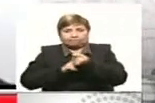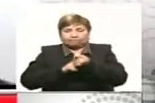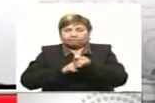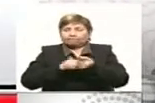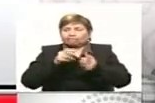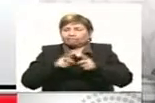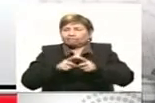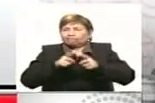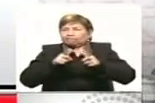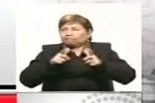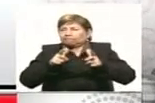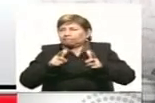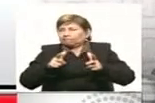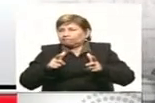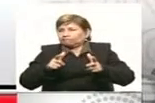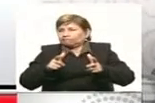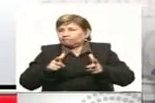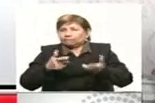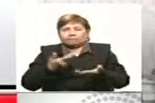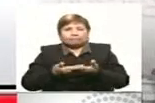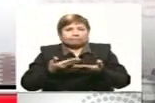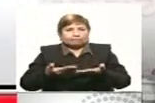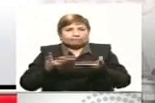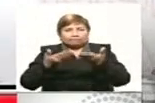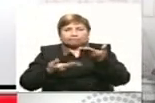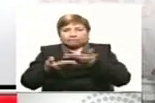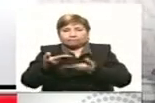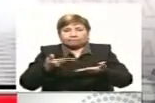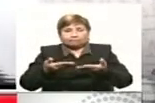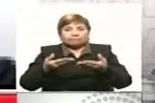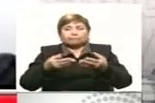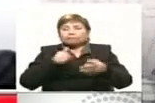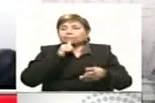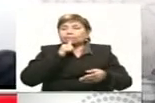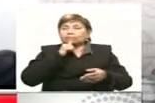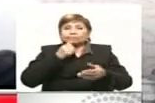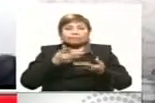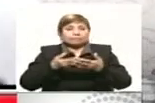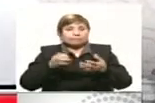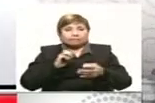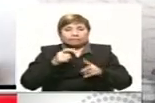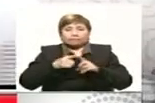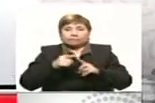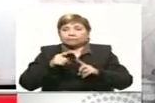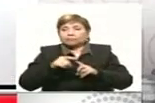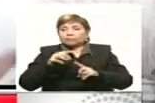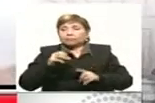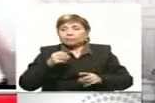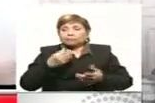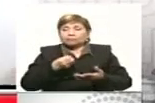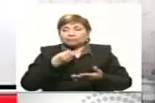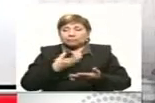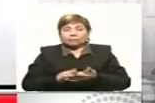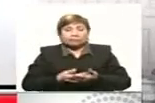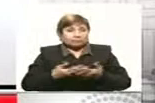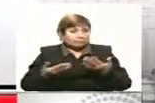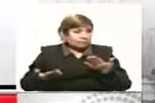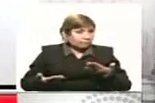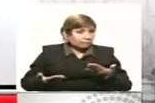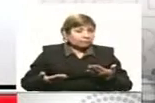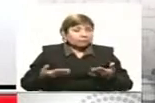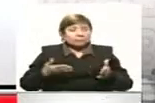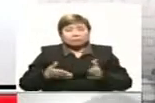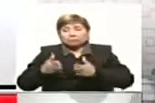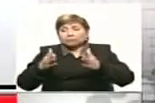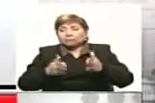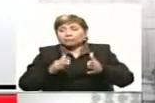enorme desarrollo de la inversión privada agroexportadora en esa zona. Digamos, todos estamos convencidos de que una vez